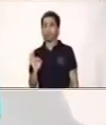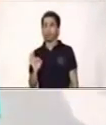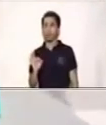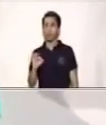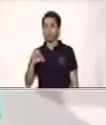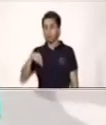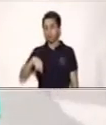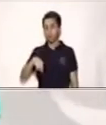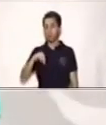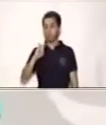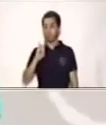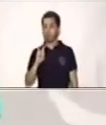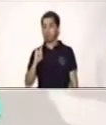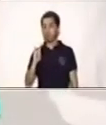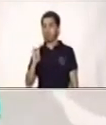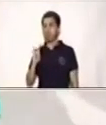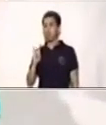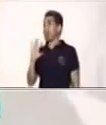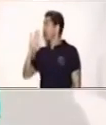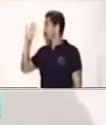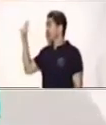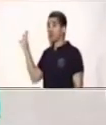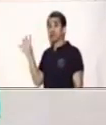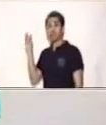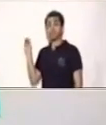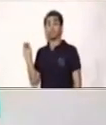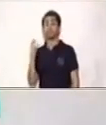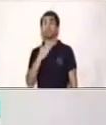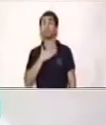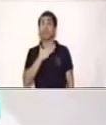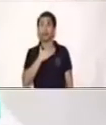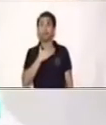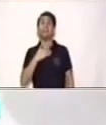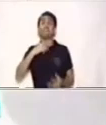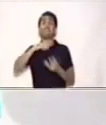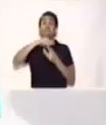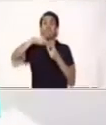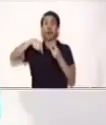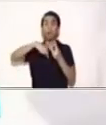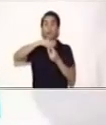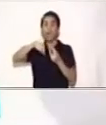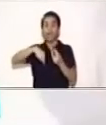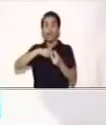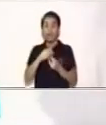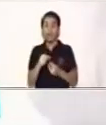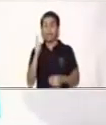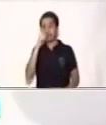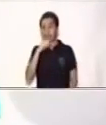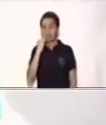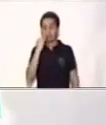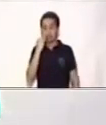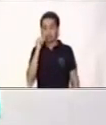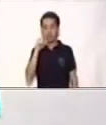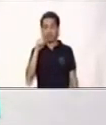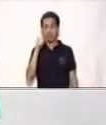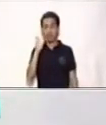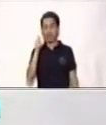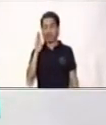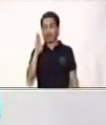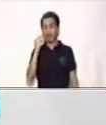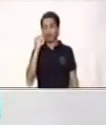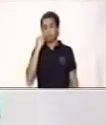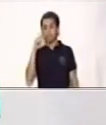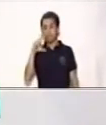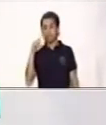Po y Pu. A esto nosotros le llamamos familia silábica. Muy bien,